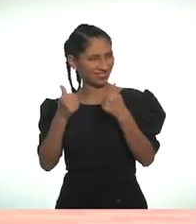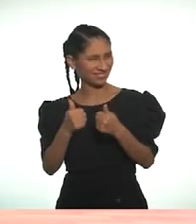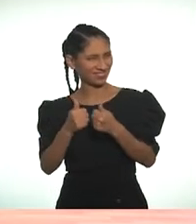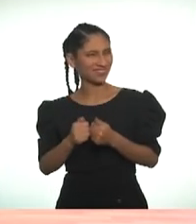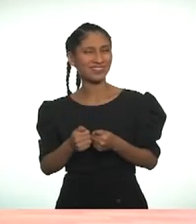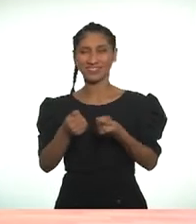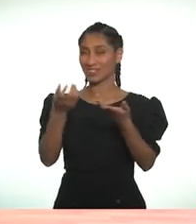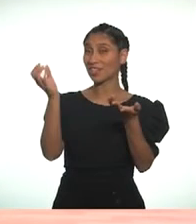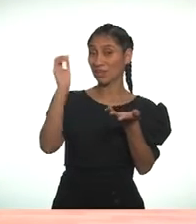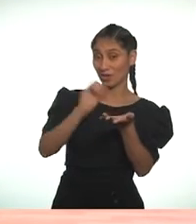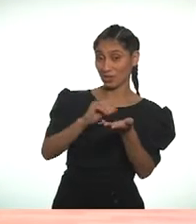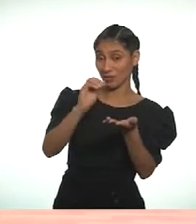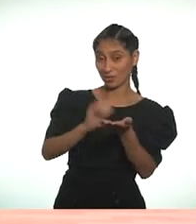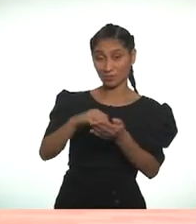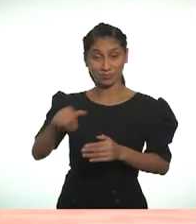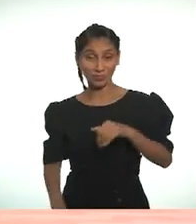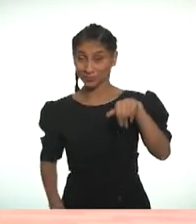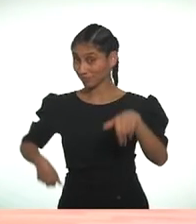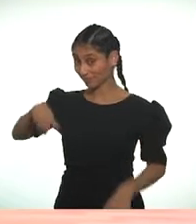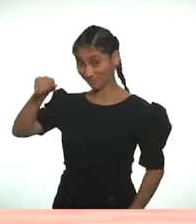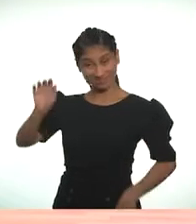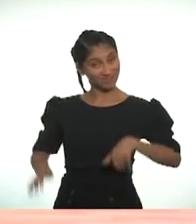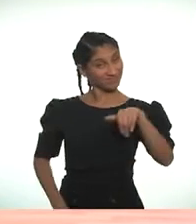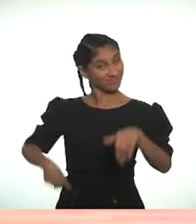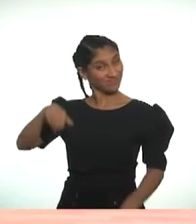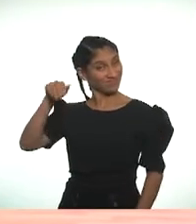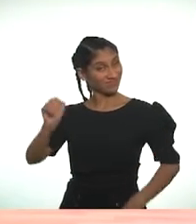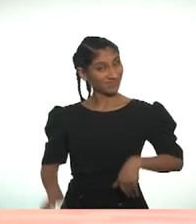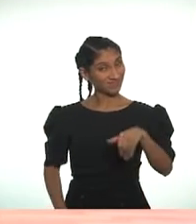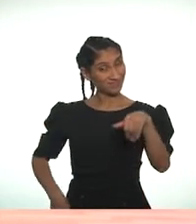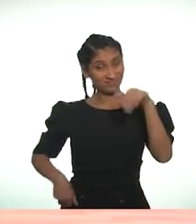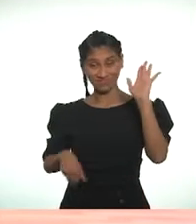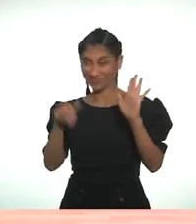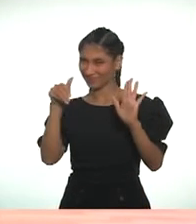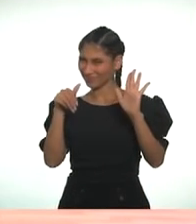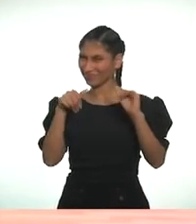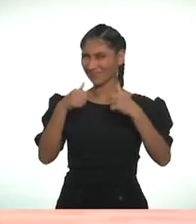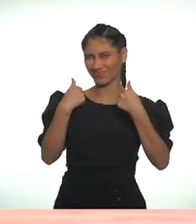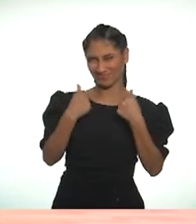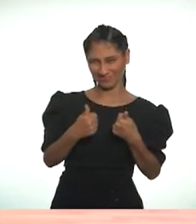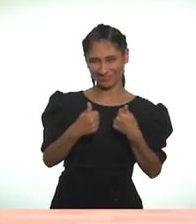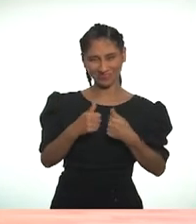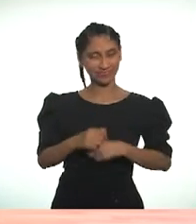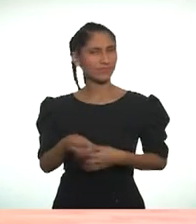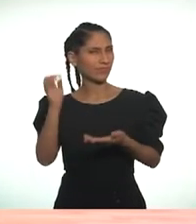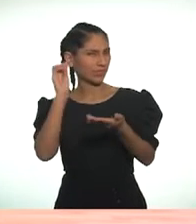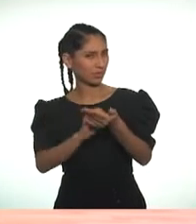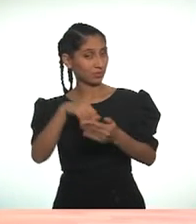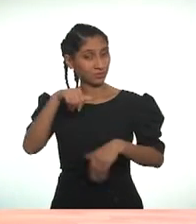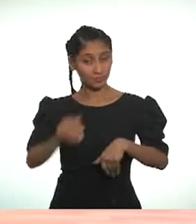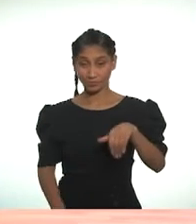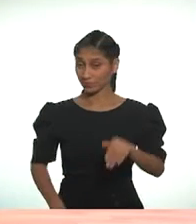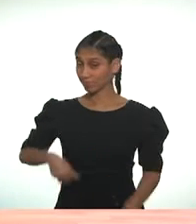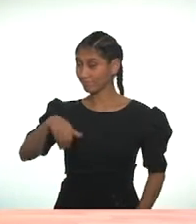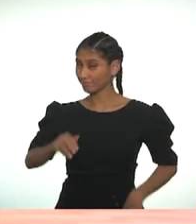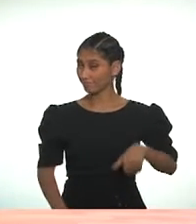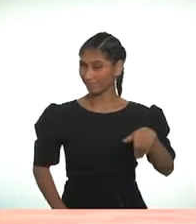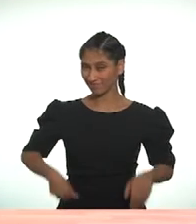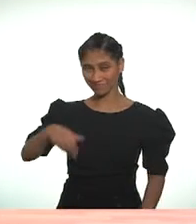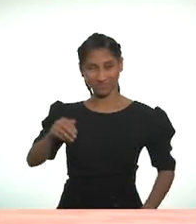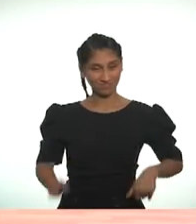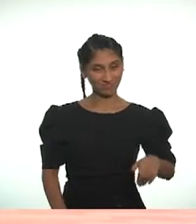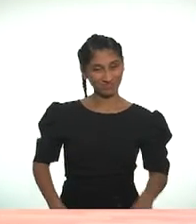Eso es. Inténtalo una vez más. Yo no como rocoto. Una última. Yo